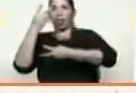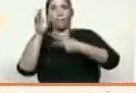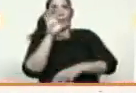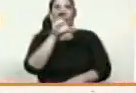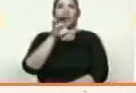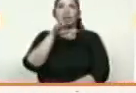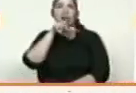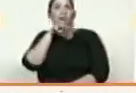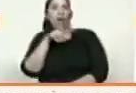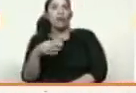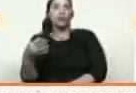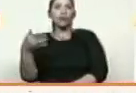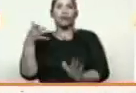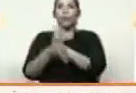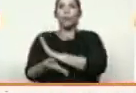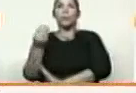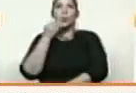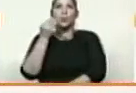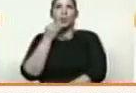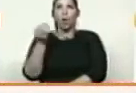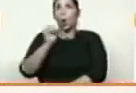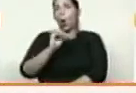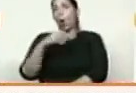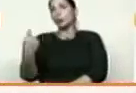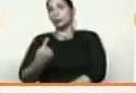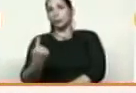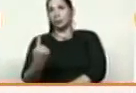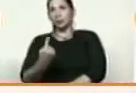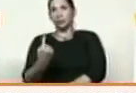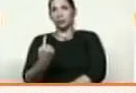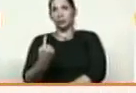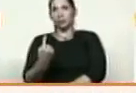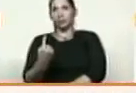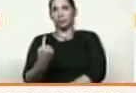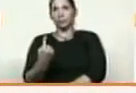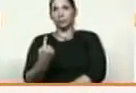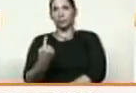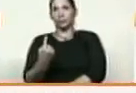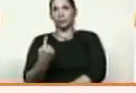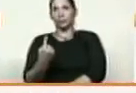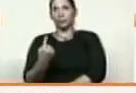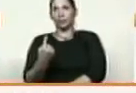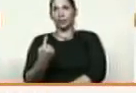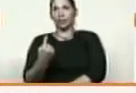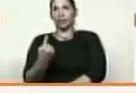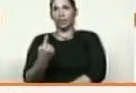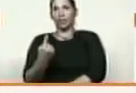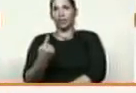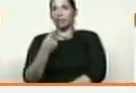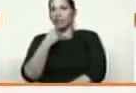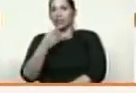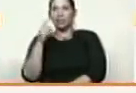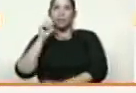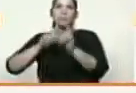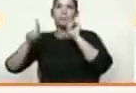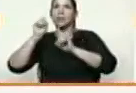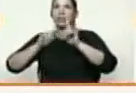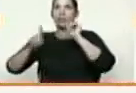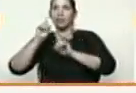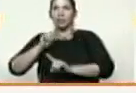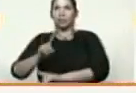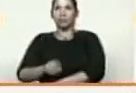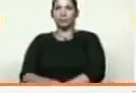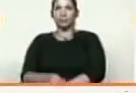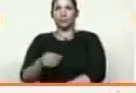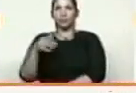boberías, o simplemente se trata de mentiras muy intencionadas que